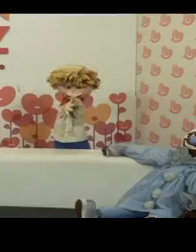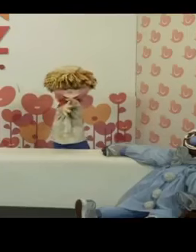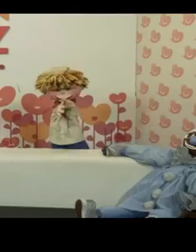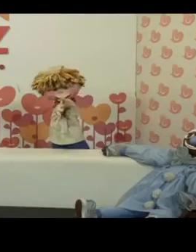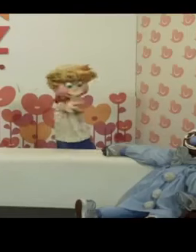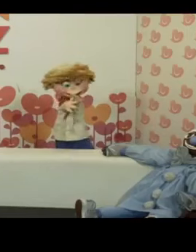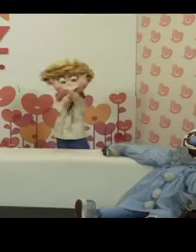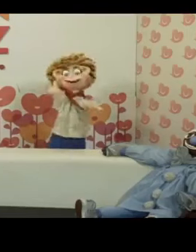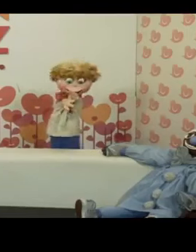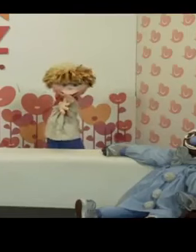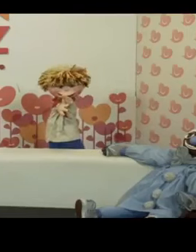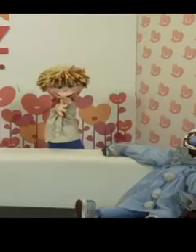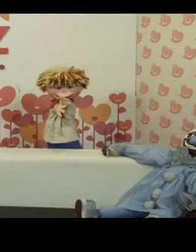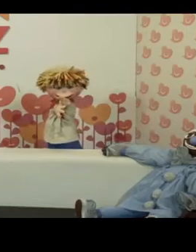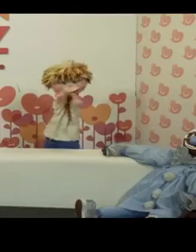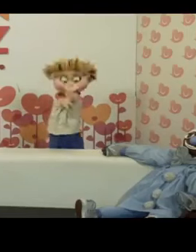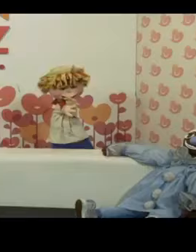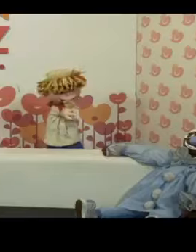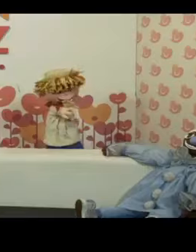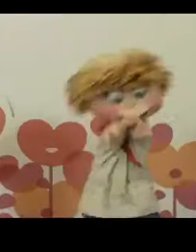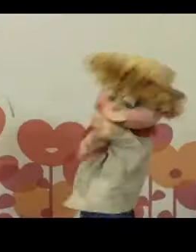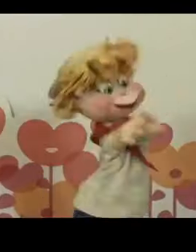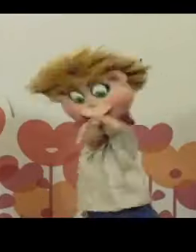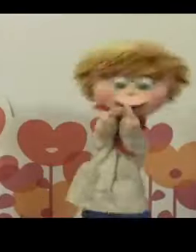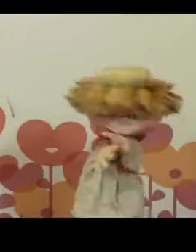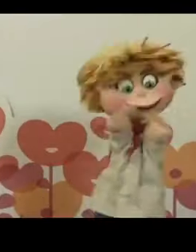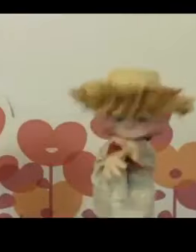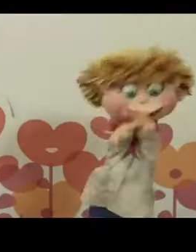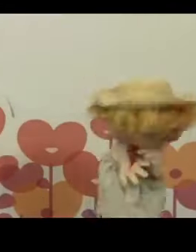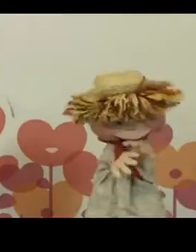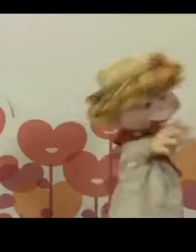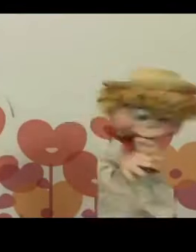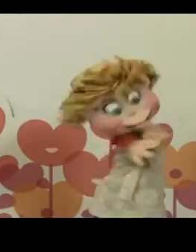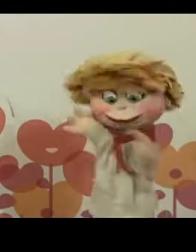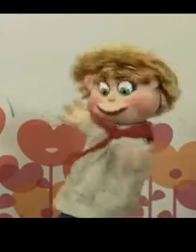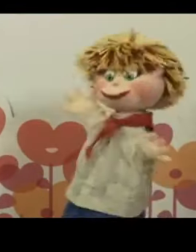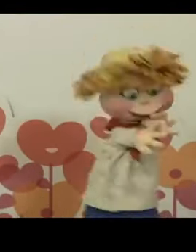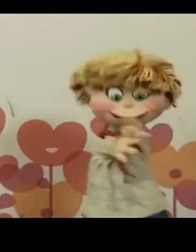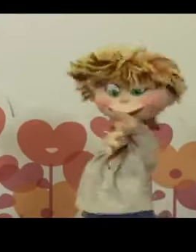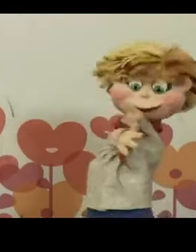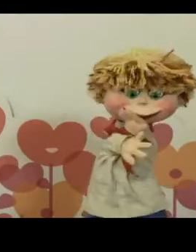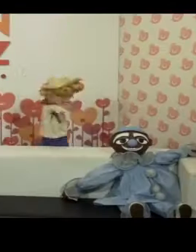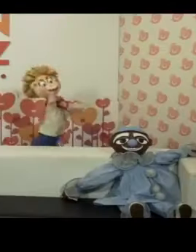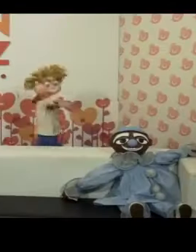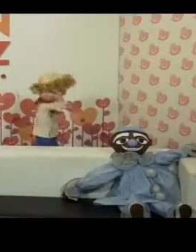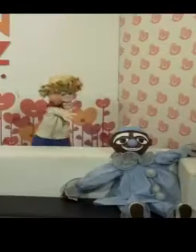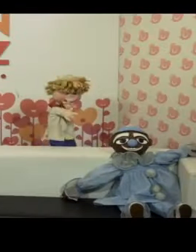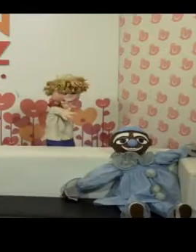nada. ¿No responde? Ay, voy a presentar yo solo el programa.